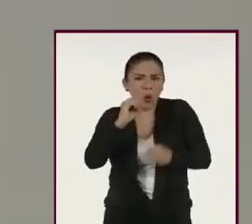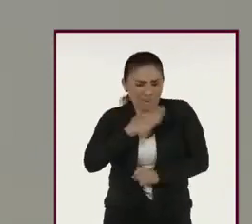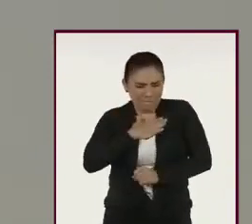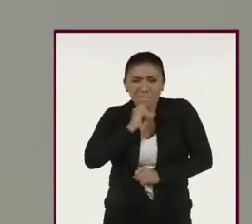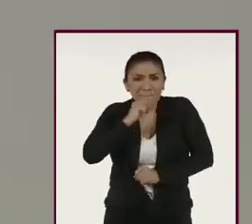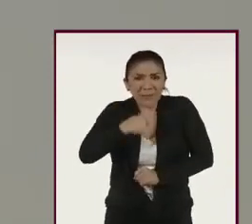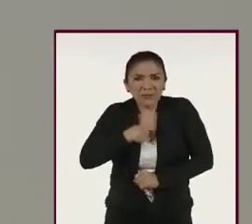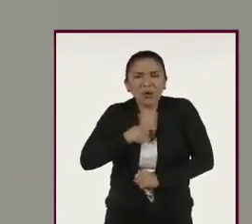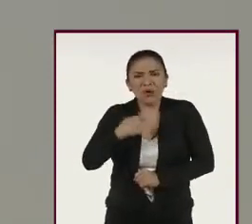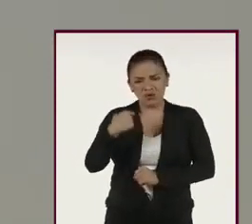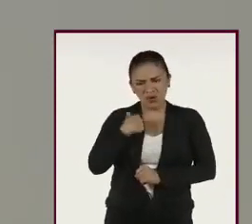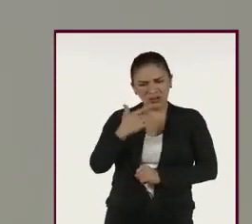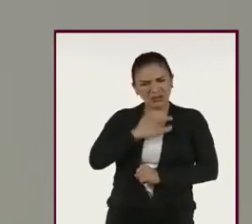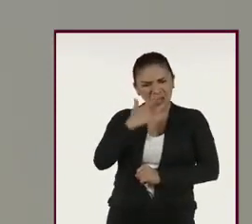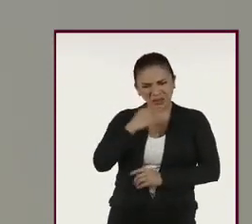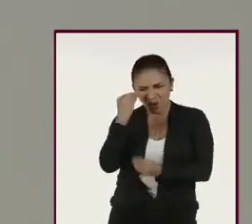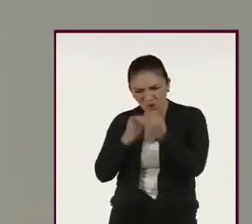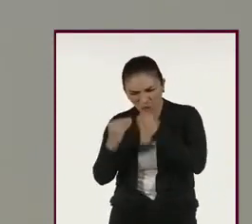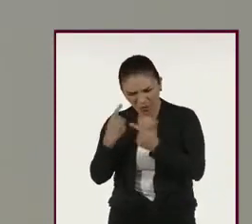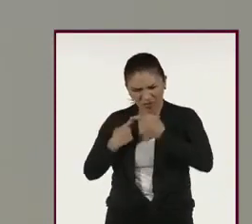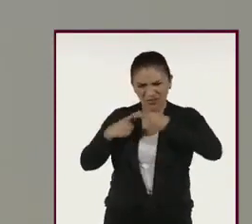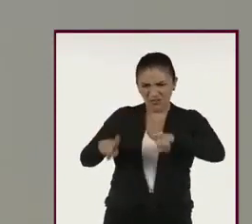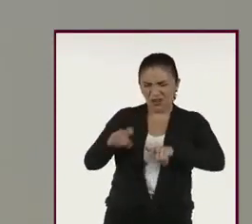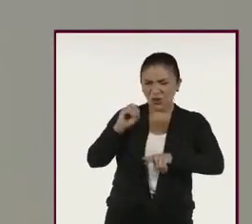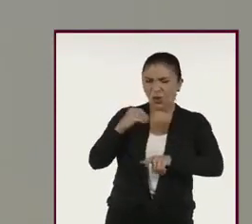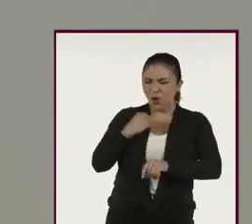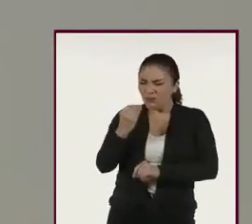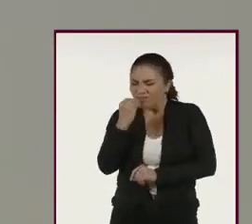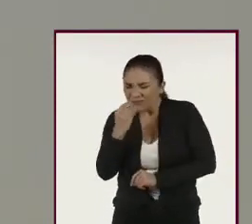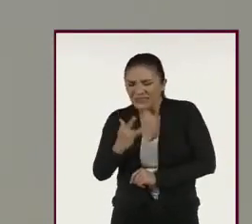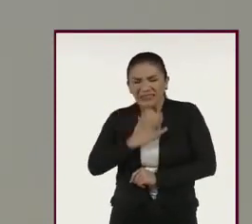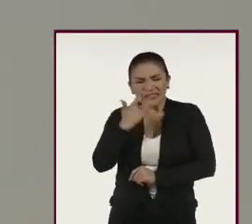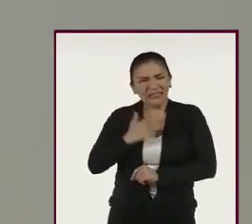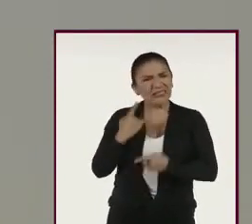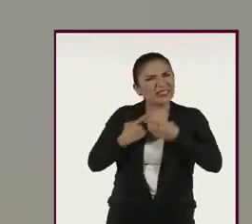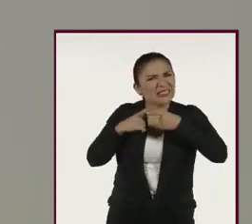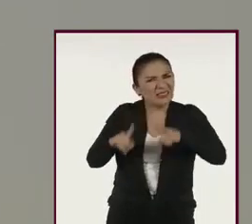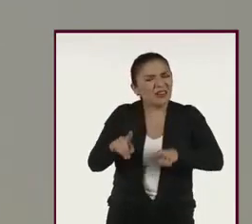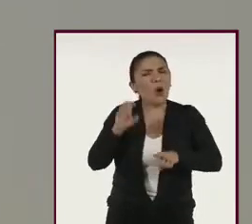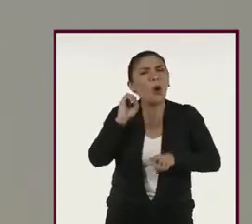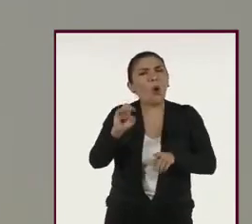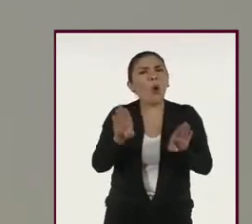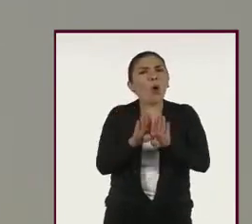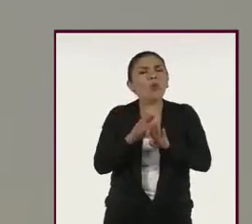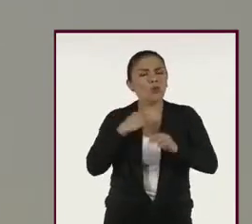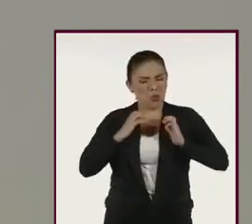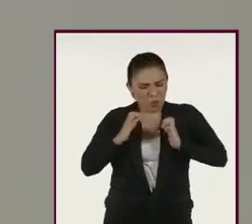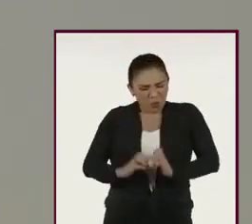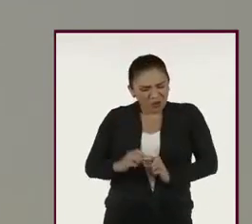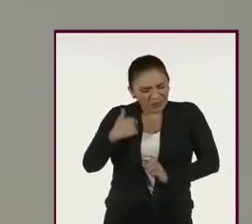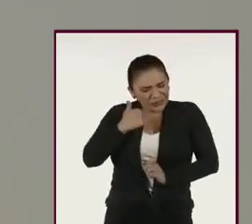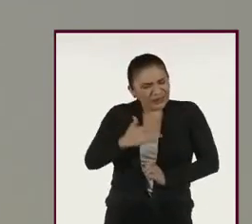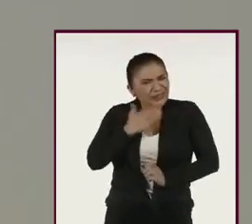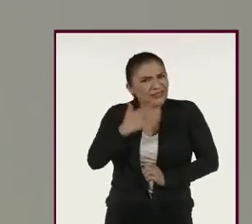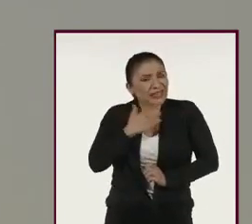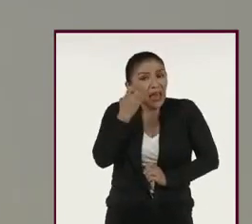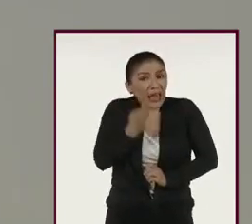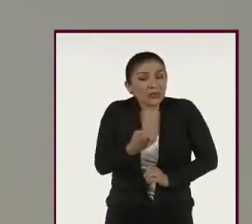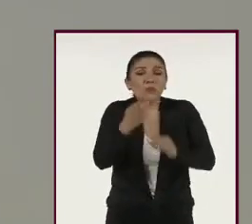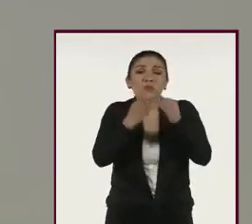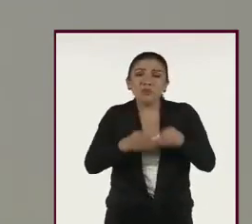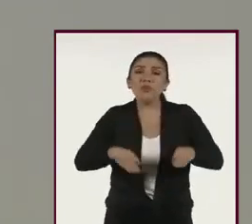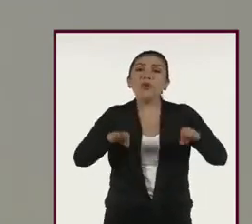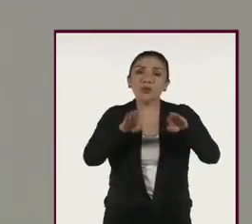mismos respecto a cómo estamos comiendo, cómo nos relacionamos con los alimentos y cómo nos relacionamos con nuestro cuerpo, es fundamental